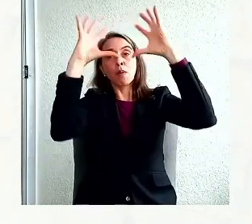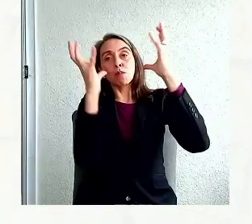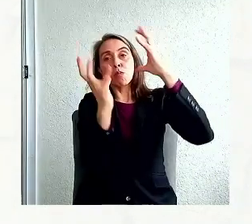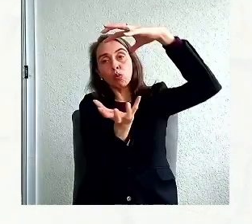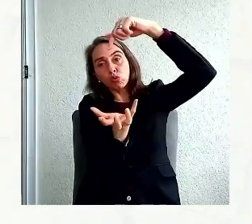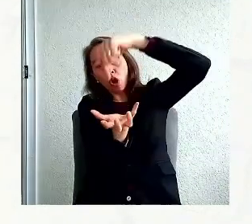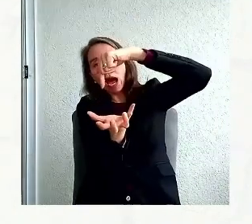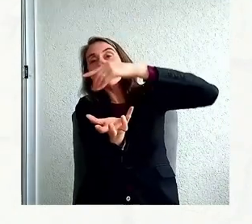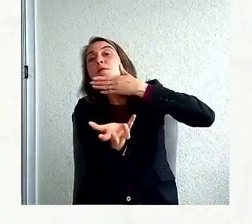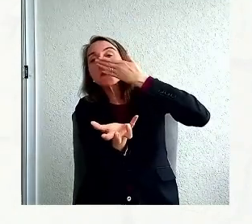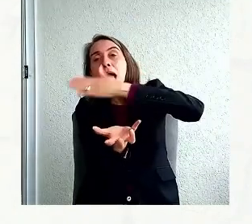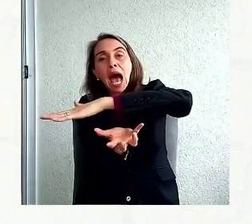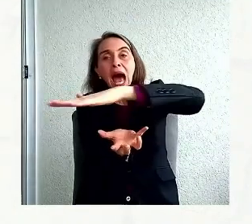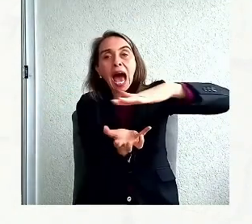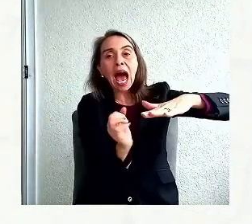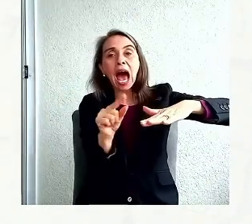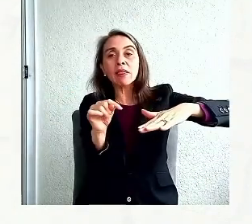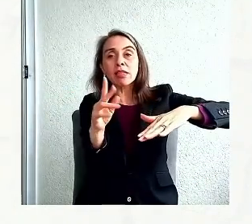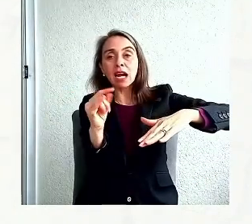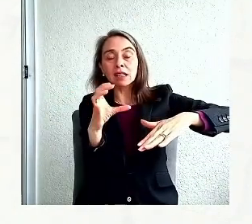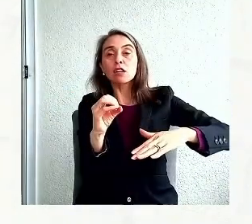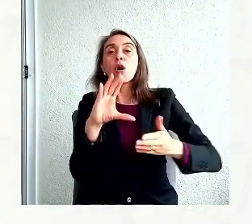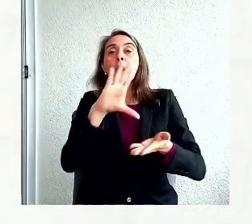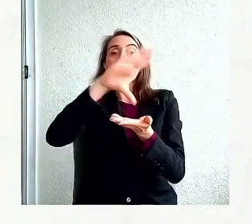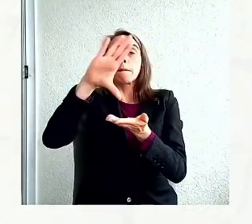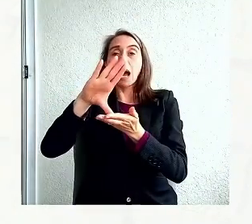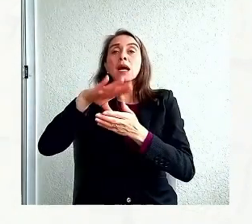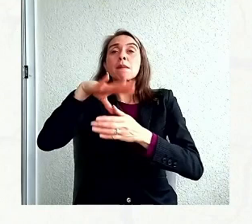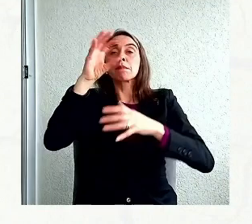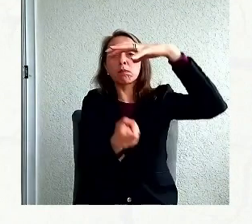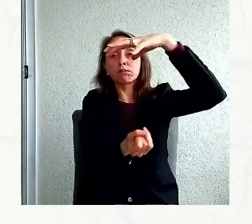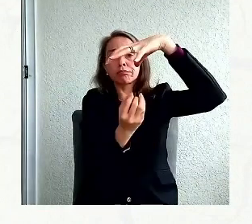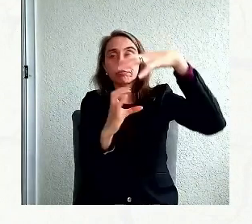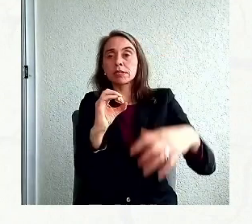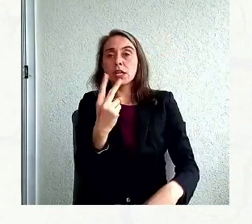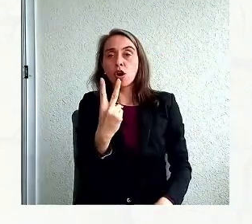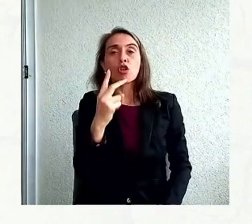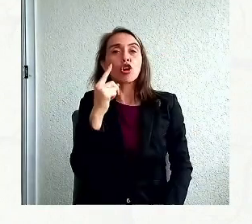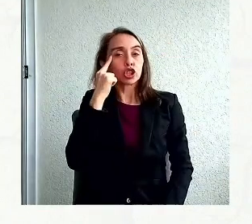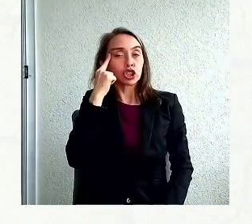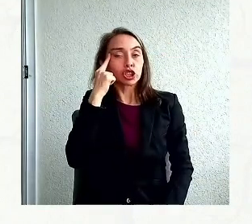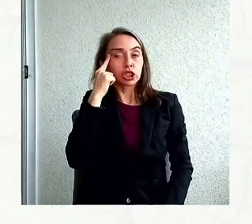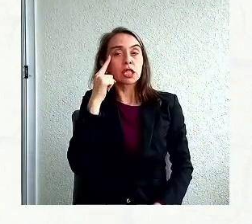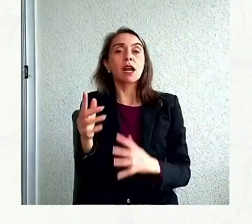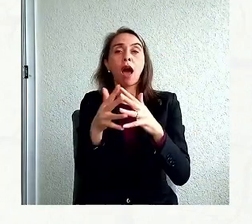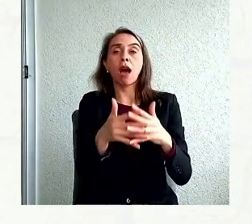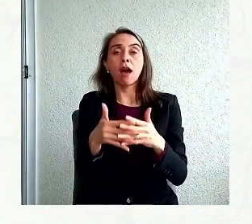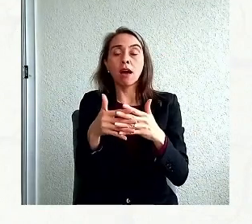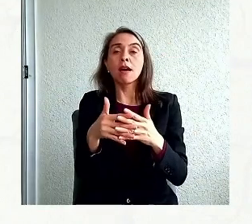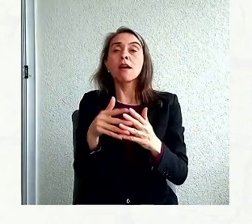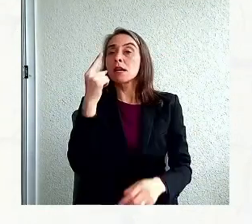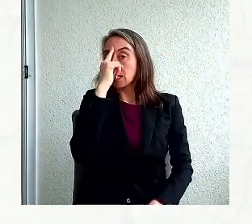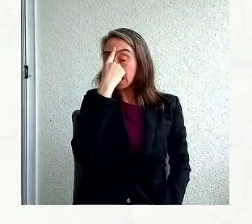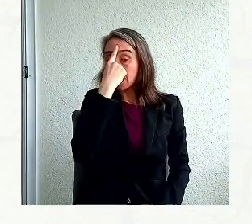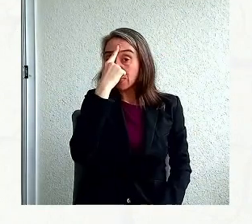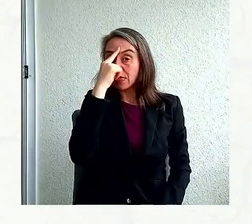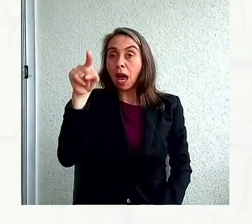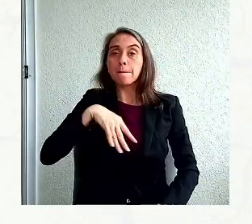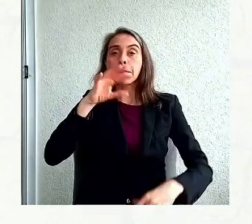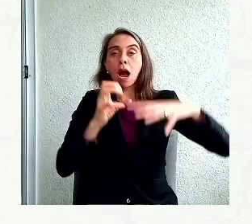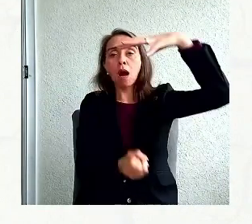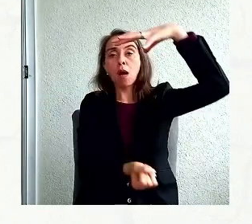como China, Estados Unidos o India, ¿no es cierto?, que son los que producen el 30% de incremento del